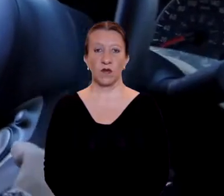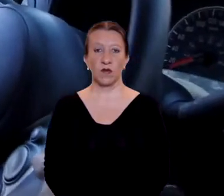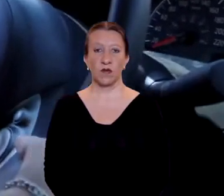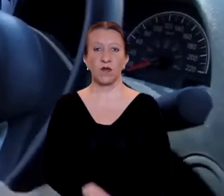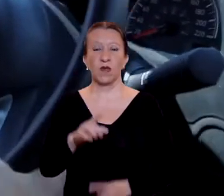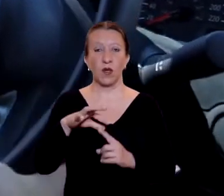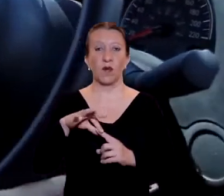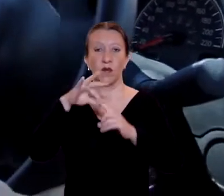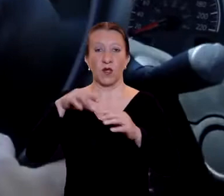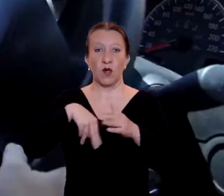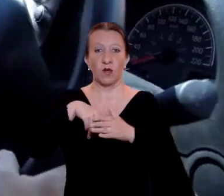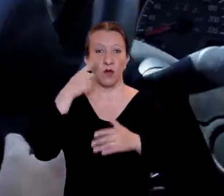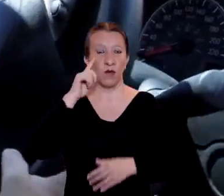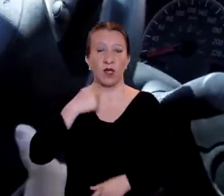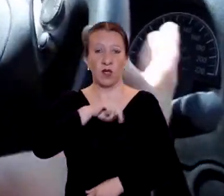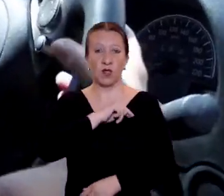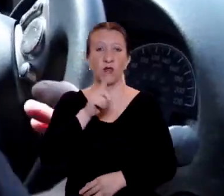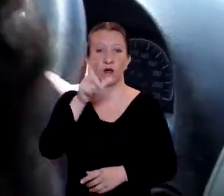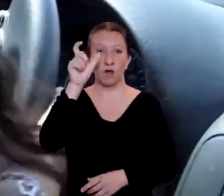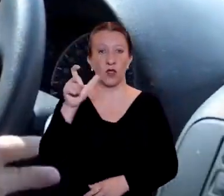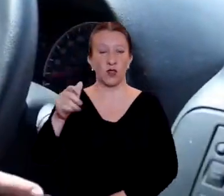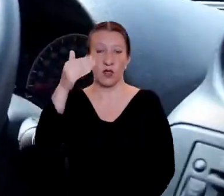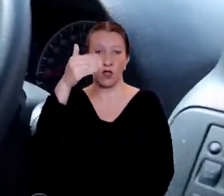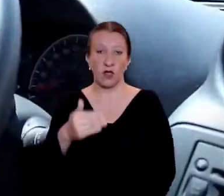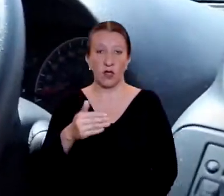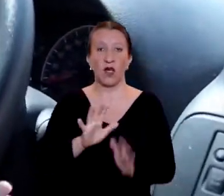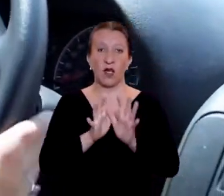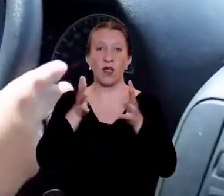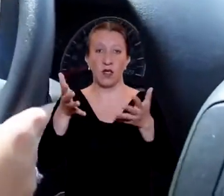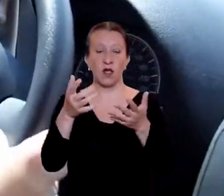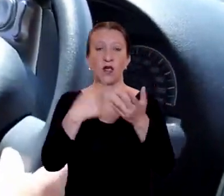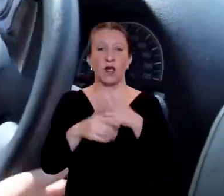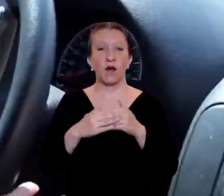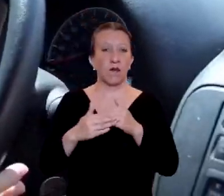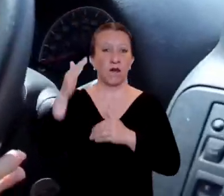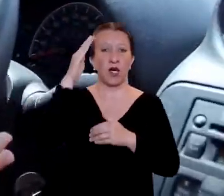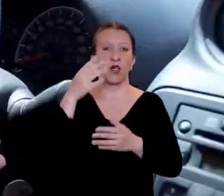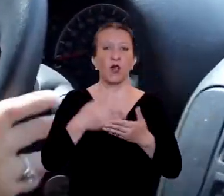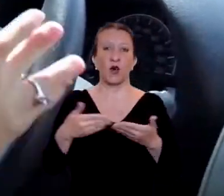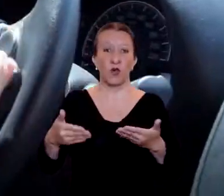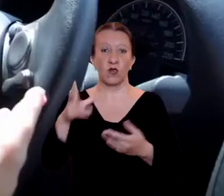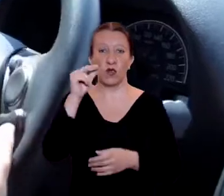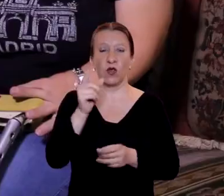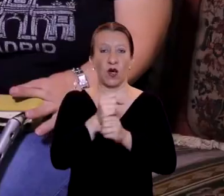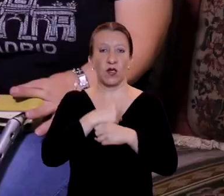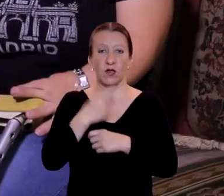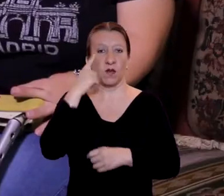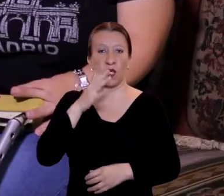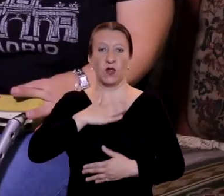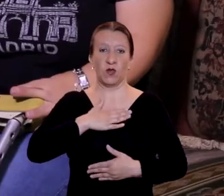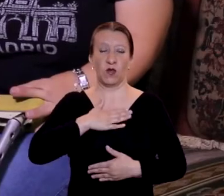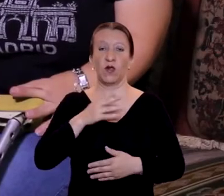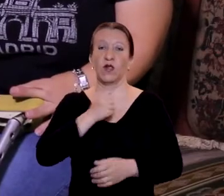El principal obstáculo para nosotros, las personas de talla baja, en general, es que la mayoría de cosas no está pensado para nosotros.